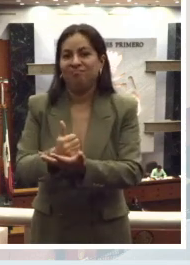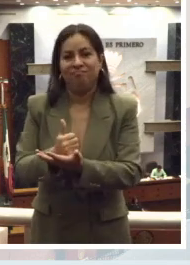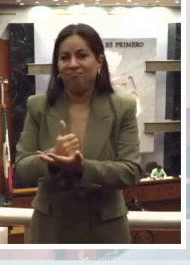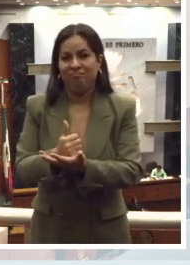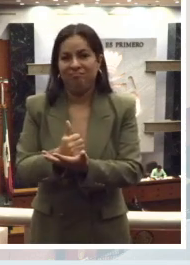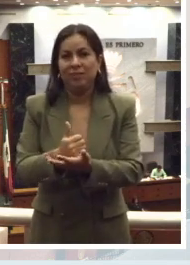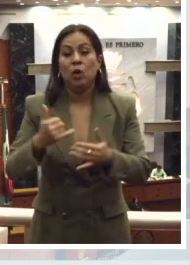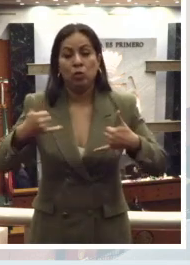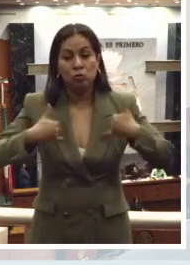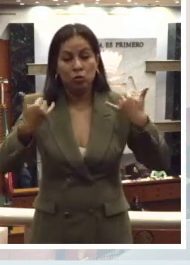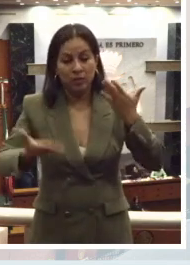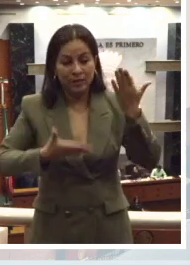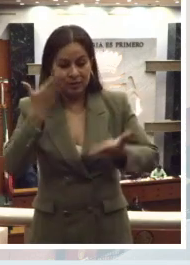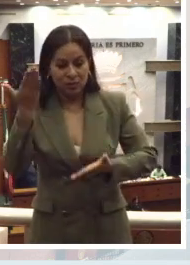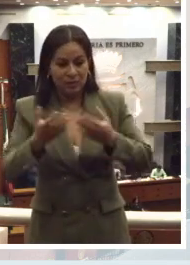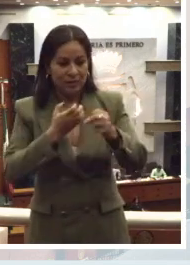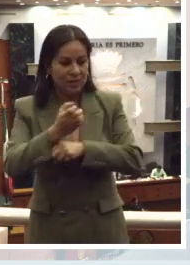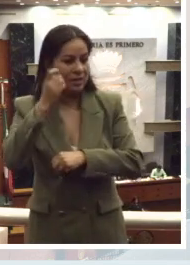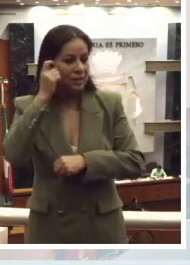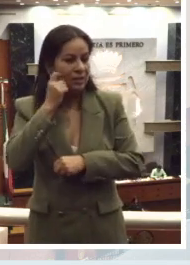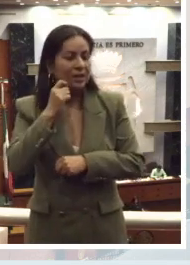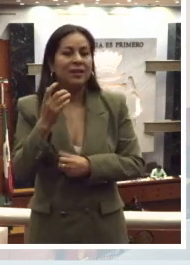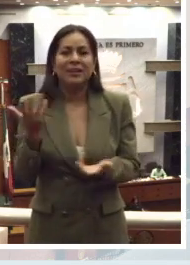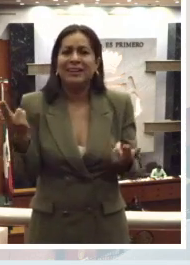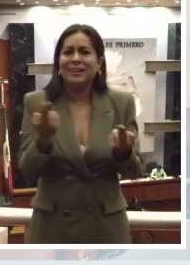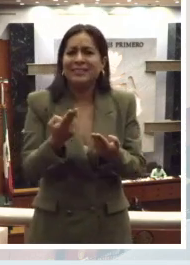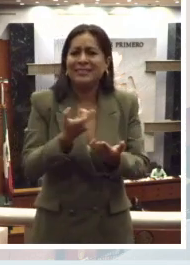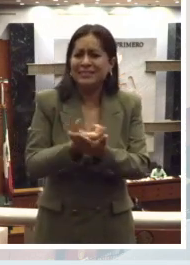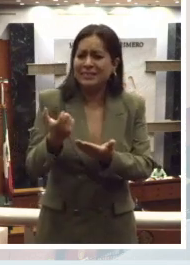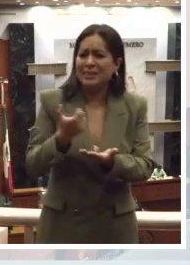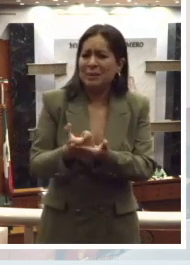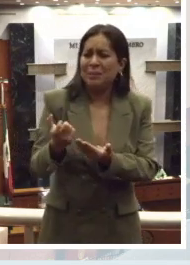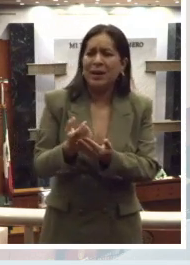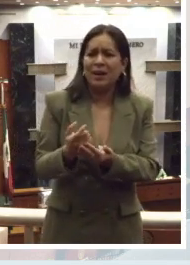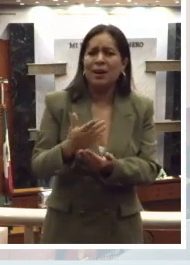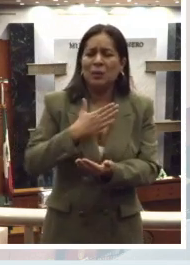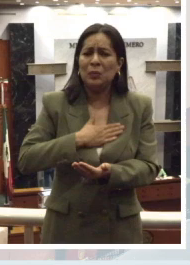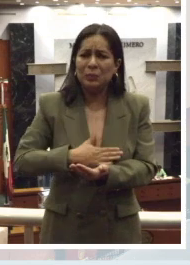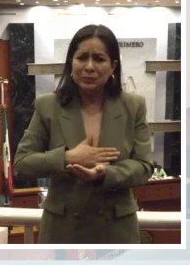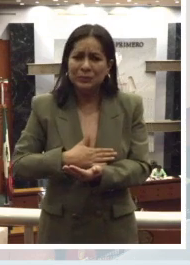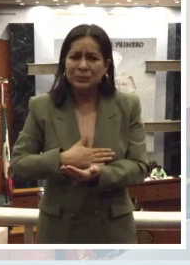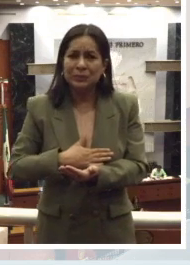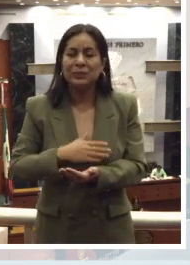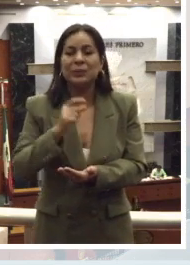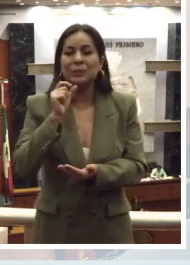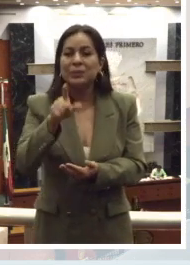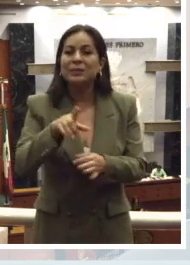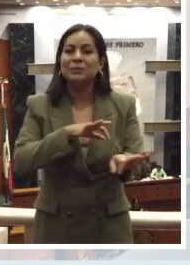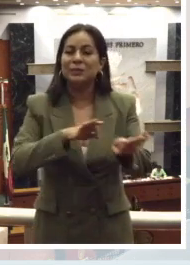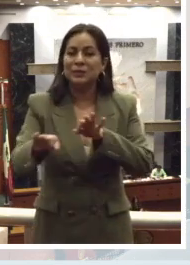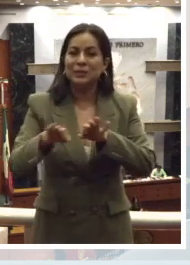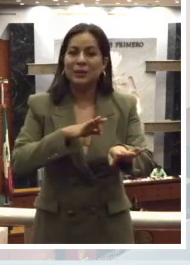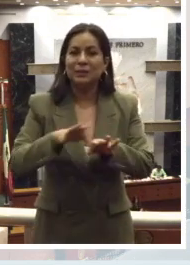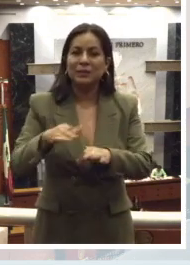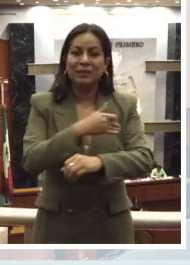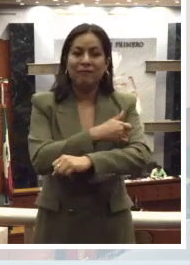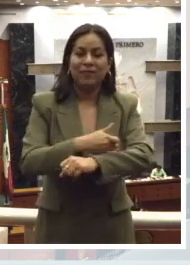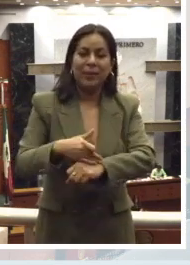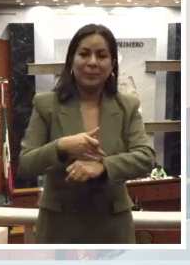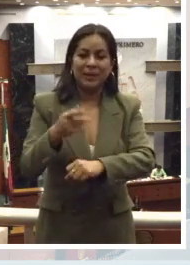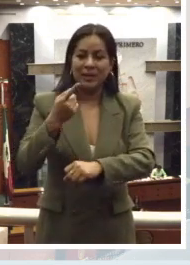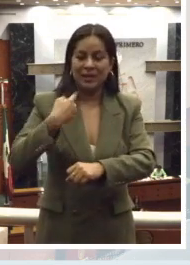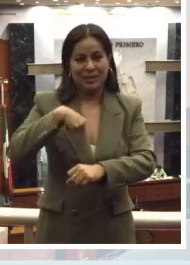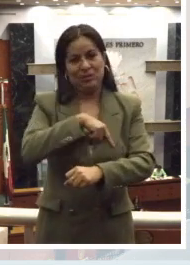Los jóvenes estudiantes de Guerrero merecen pagar cuotas justas, así como los trabajadores y familias de